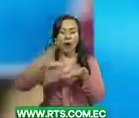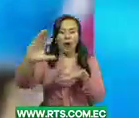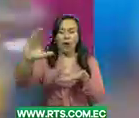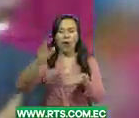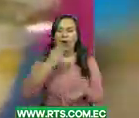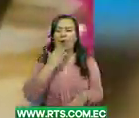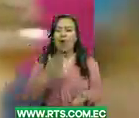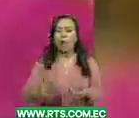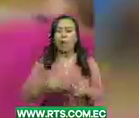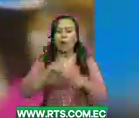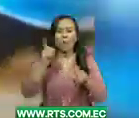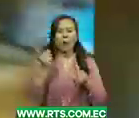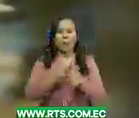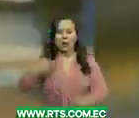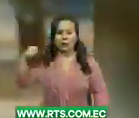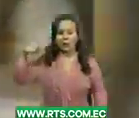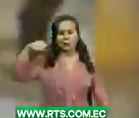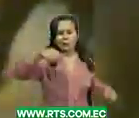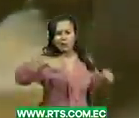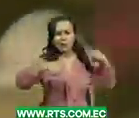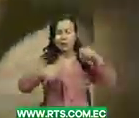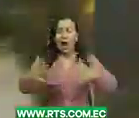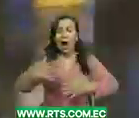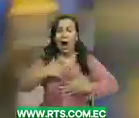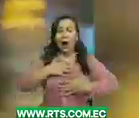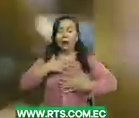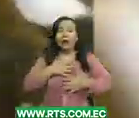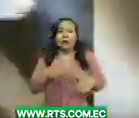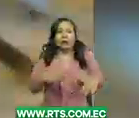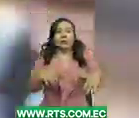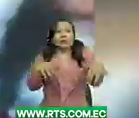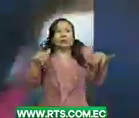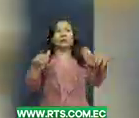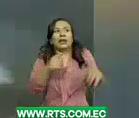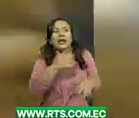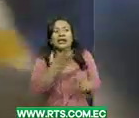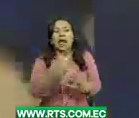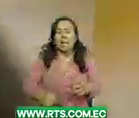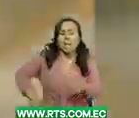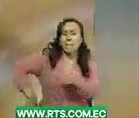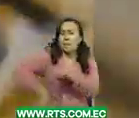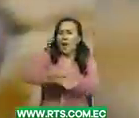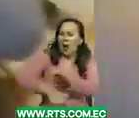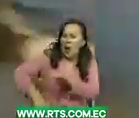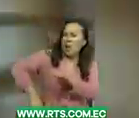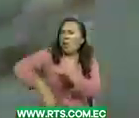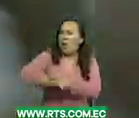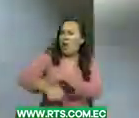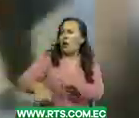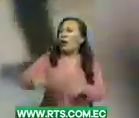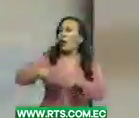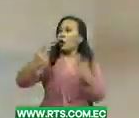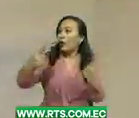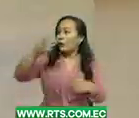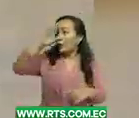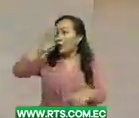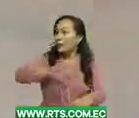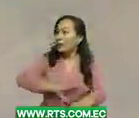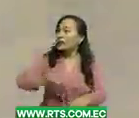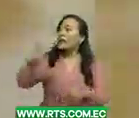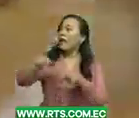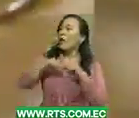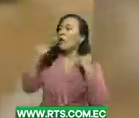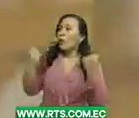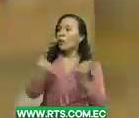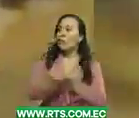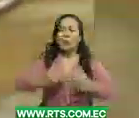los protagonistas de una violencia que asusta. Intentan agredir con patadas y puñetes a un servidor policial del grupo de